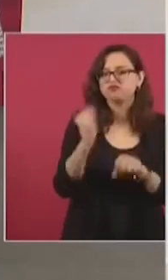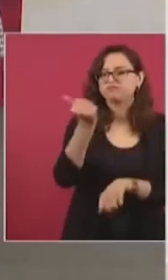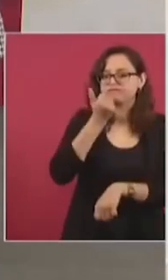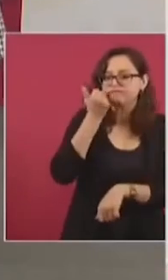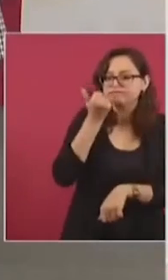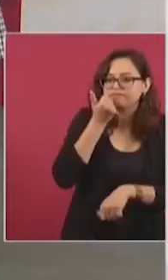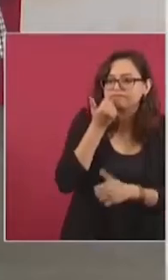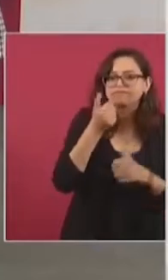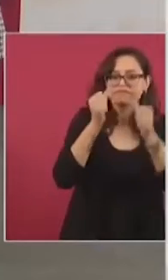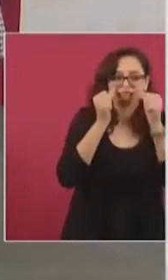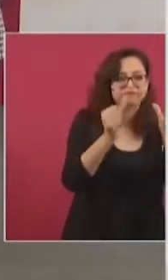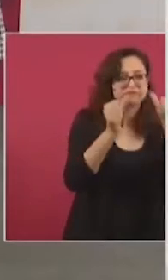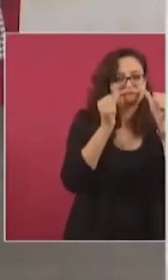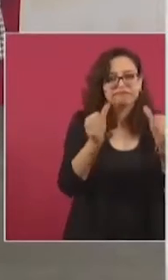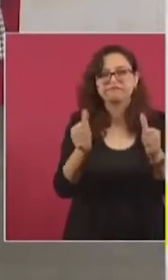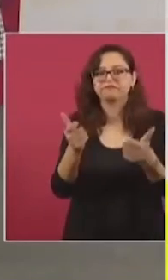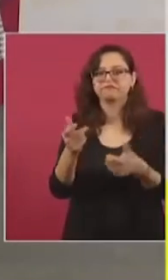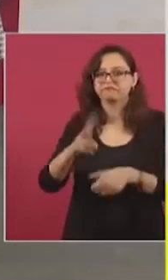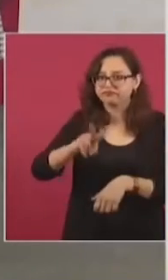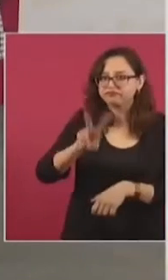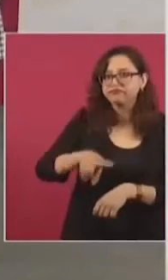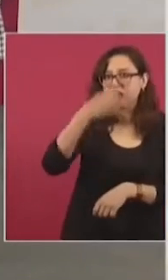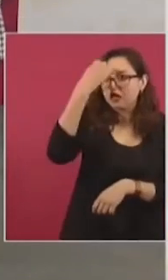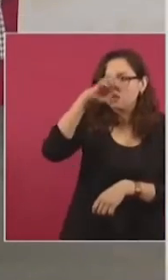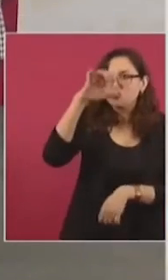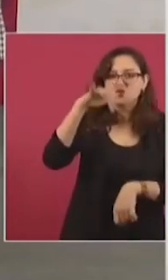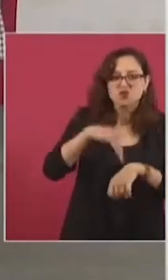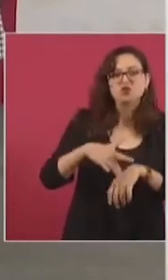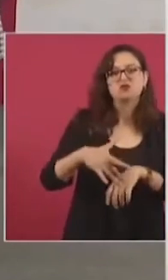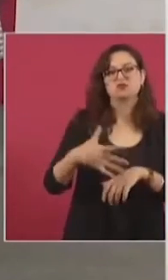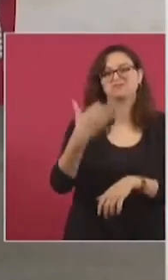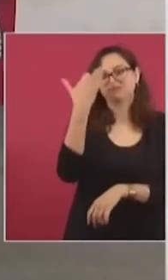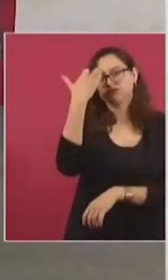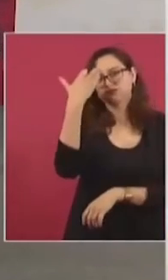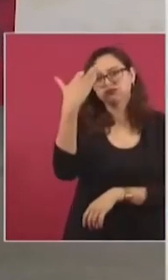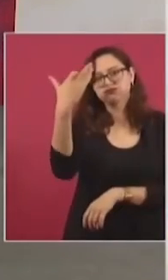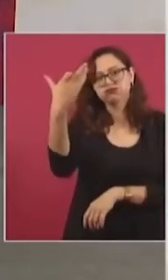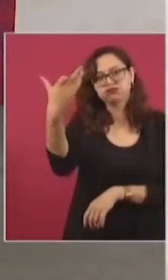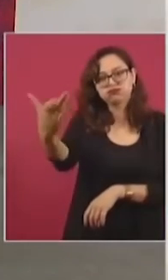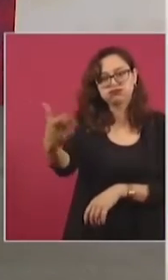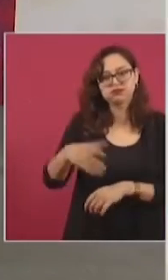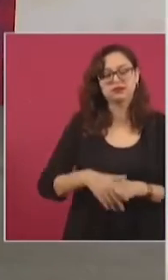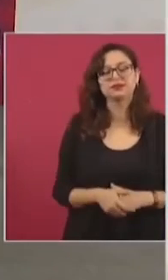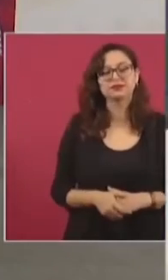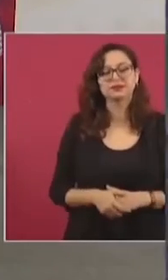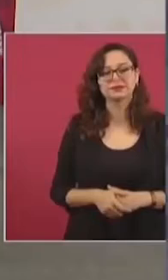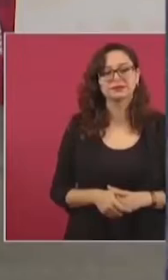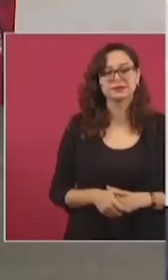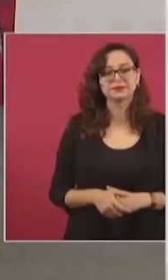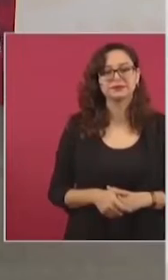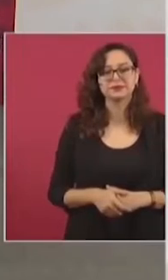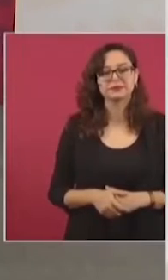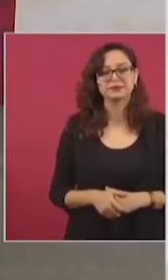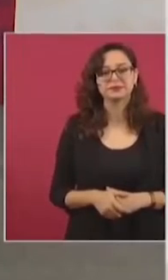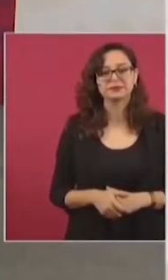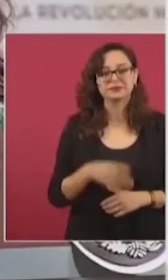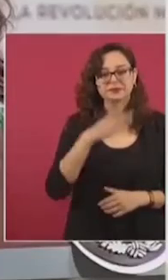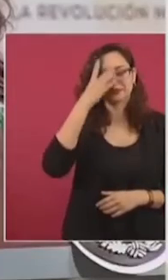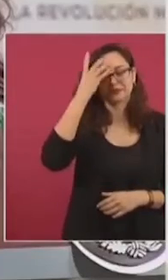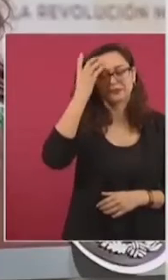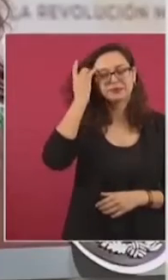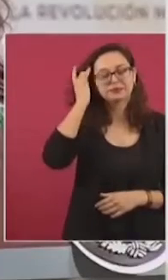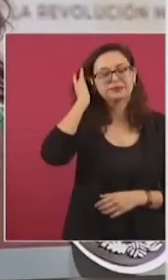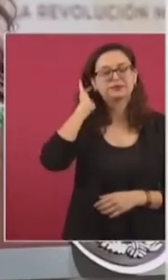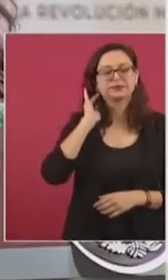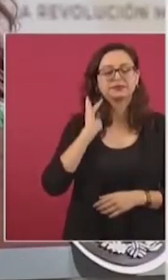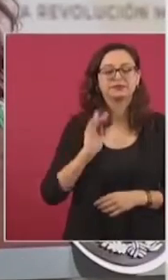reto gigantesco y lamentablemente bueno con antecedentes malos y ahorita hablamos y le seguimos de este tema